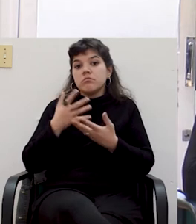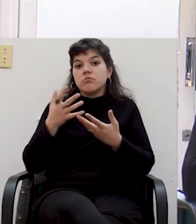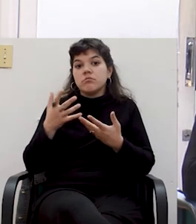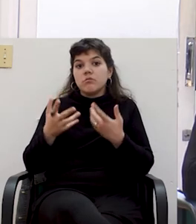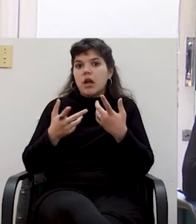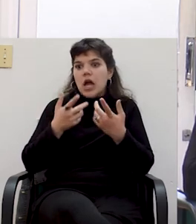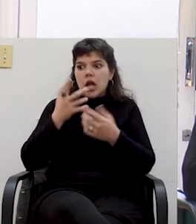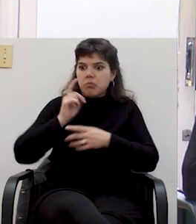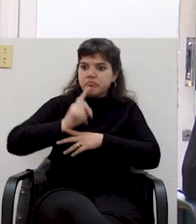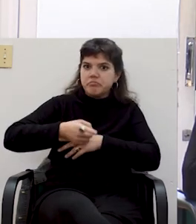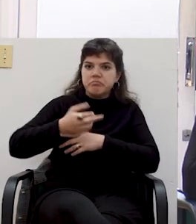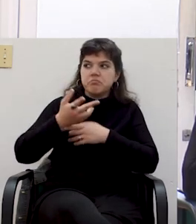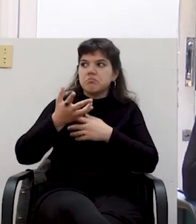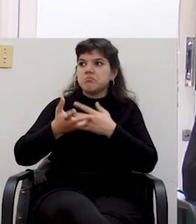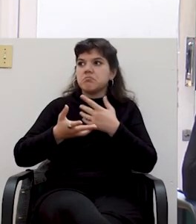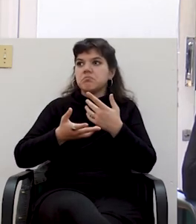de estar definiendo